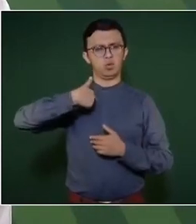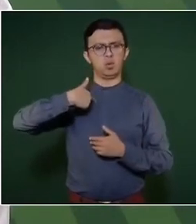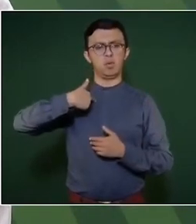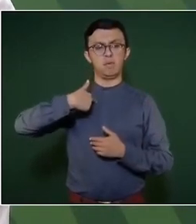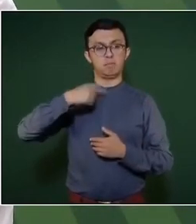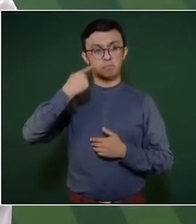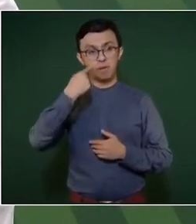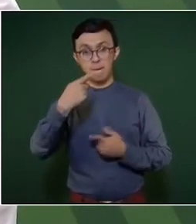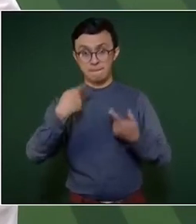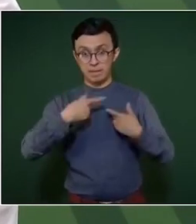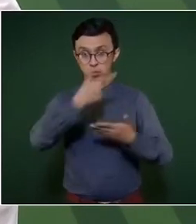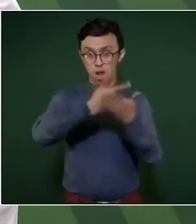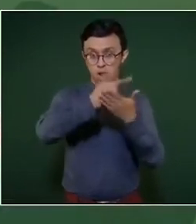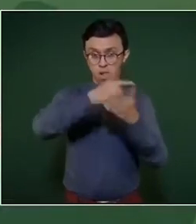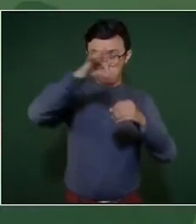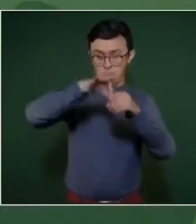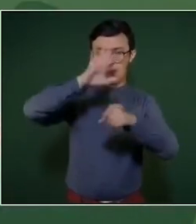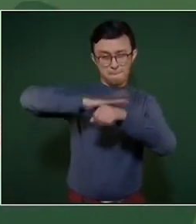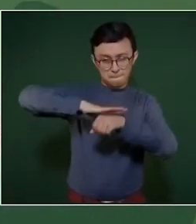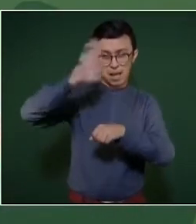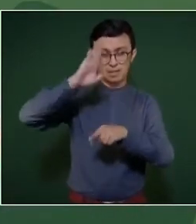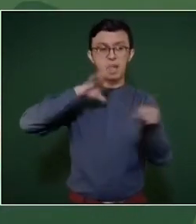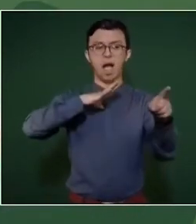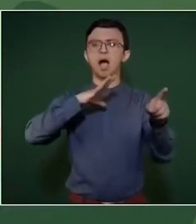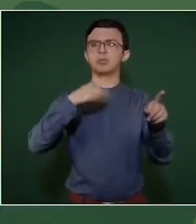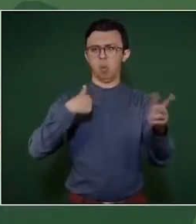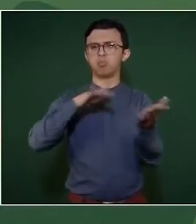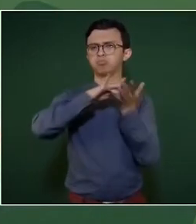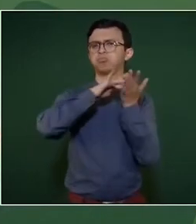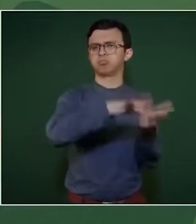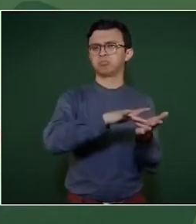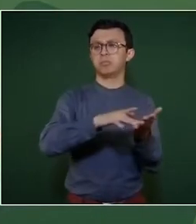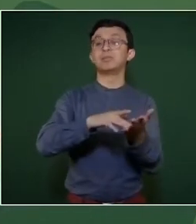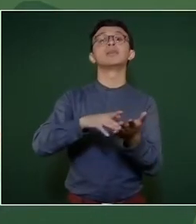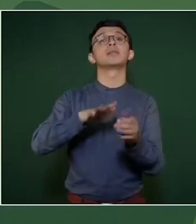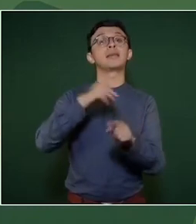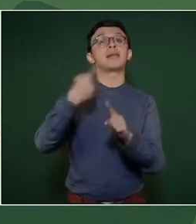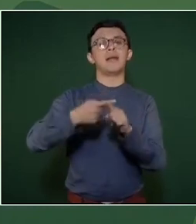al que gane la encuesta, es decir, al que el pueblo